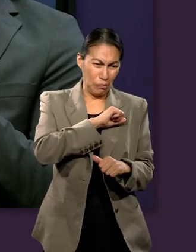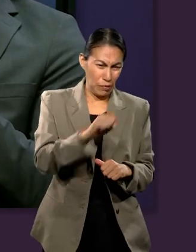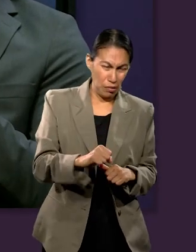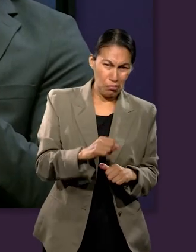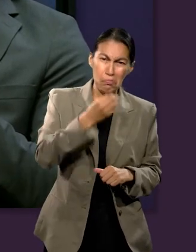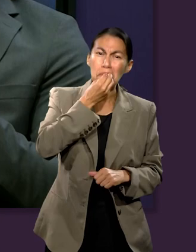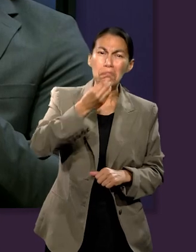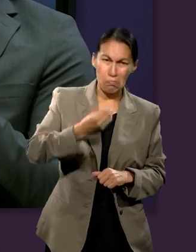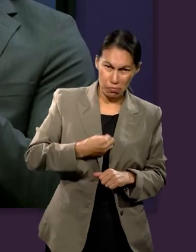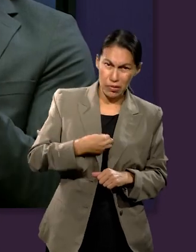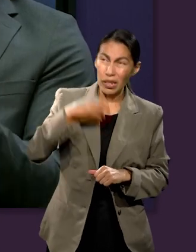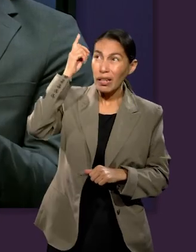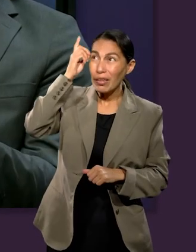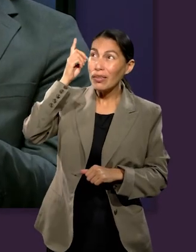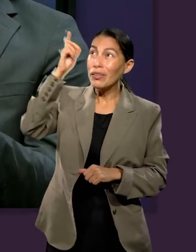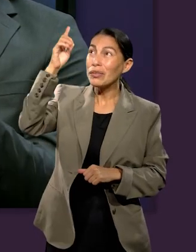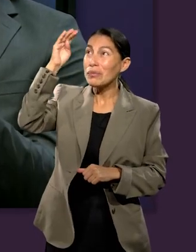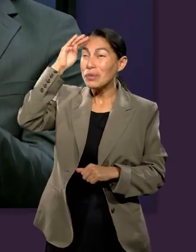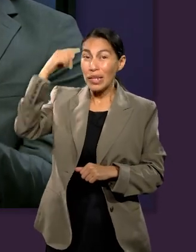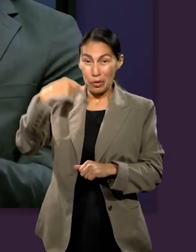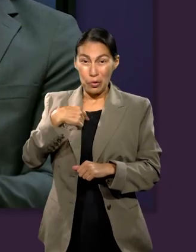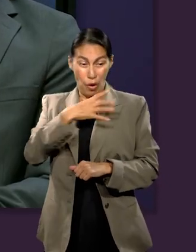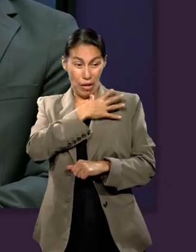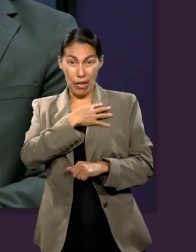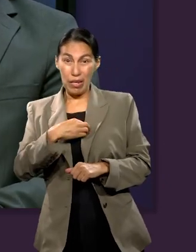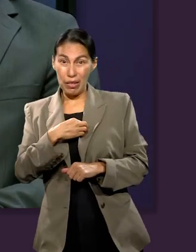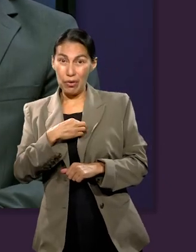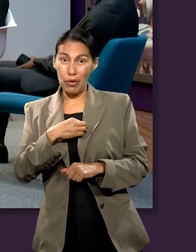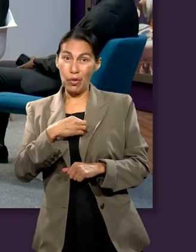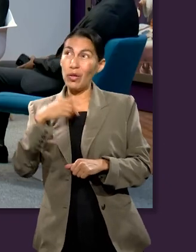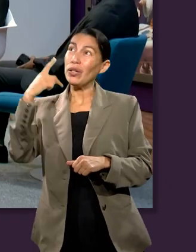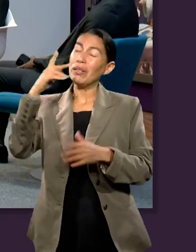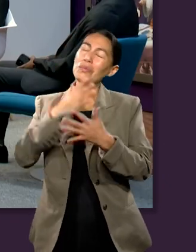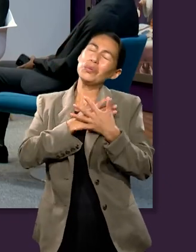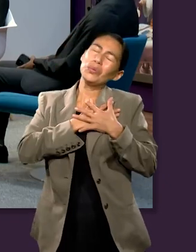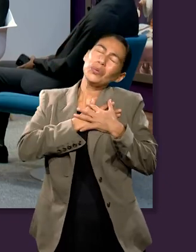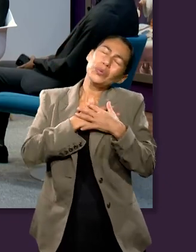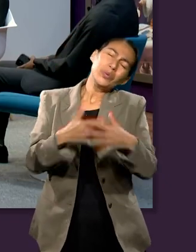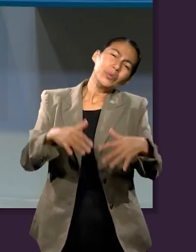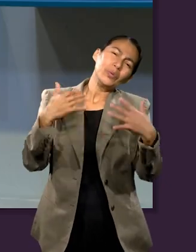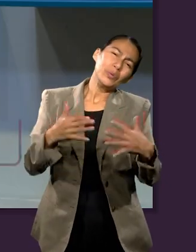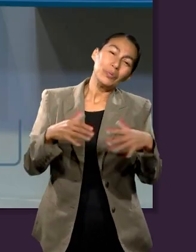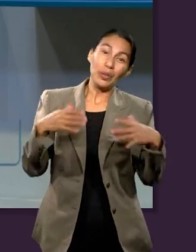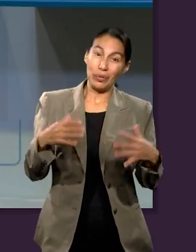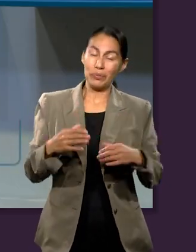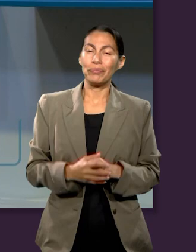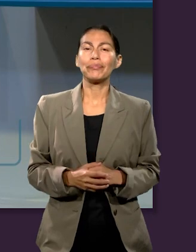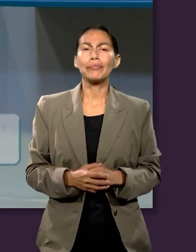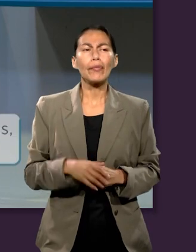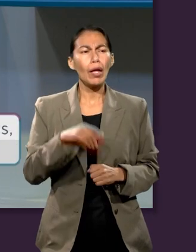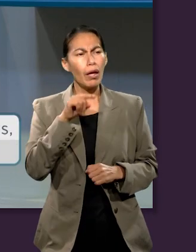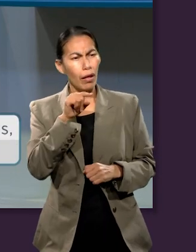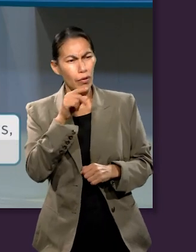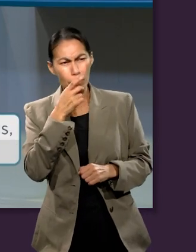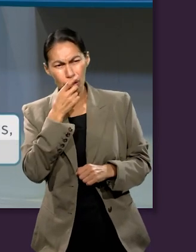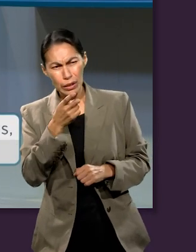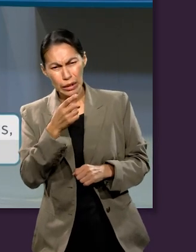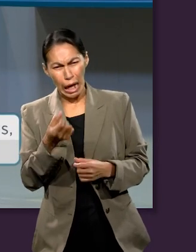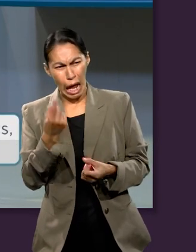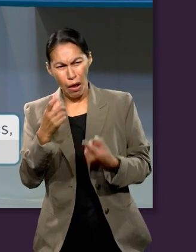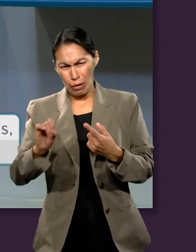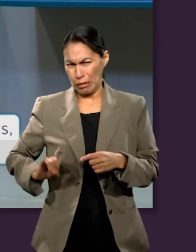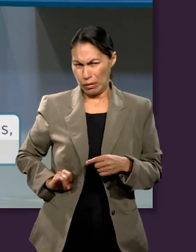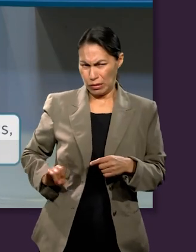Un pecador él me ama tanto y me considera un hijo pues todo Moisés menciona muy interesante